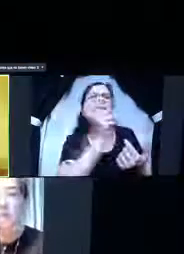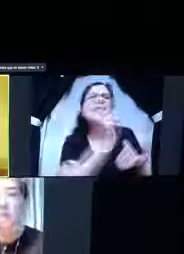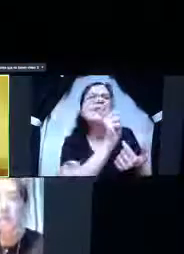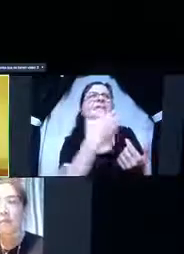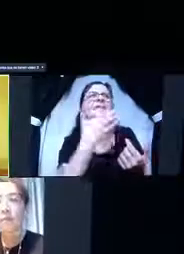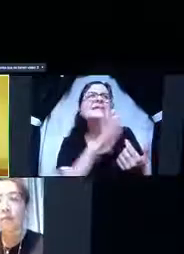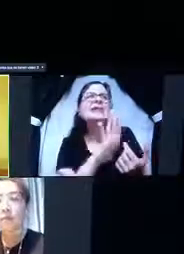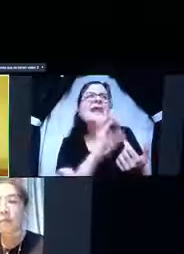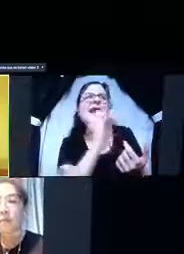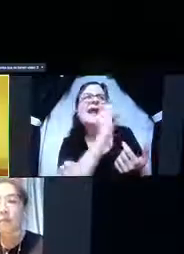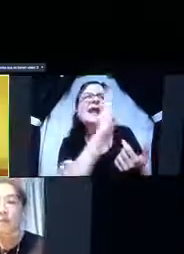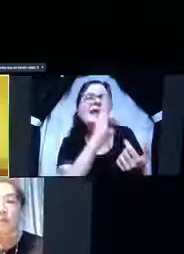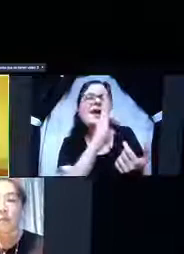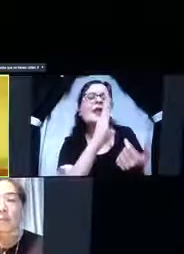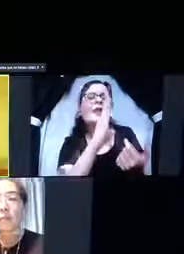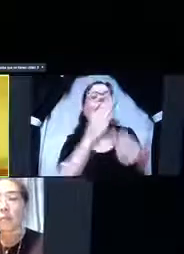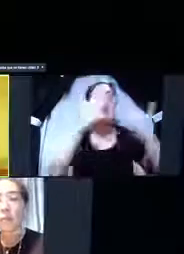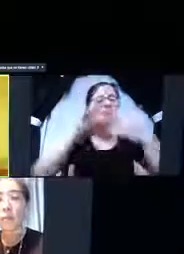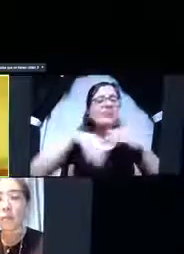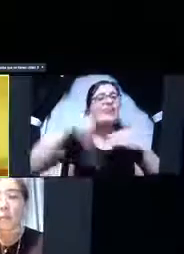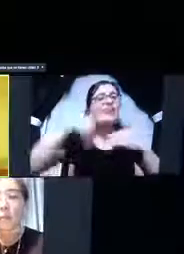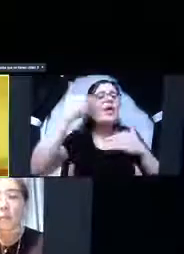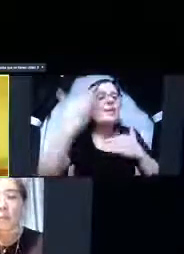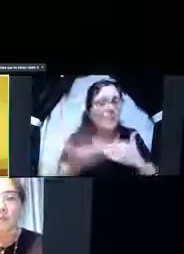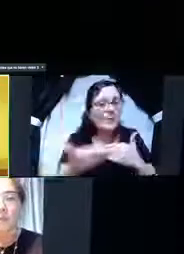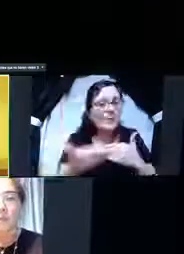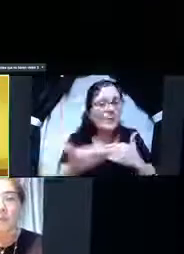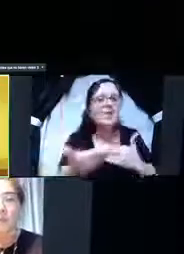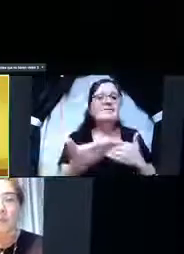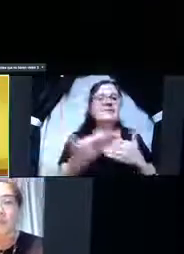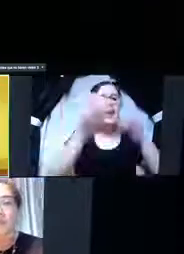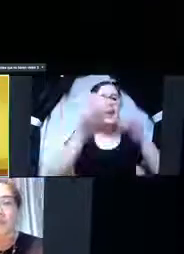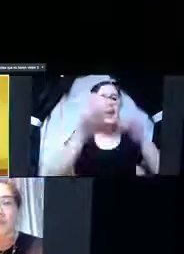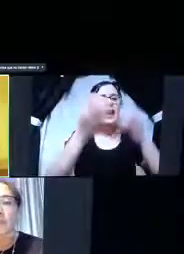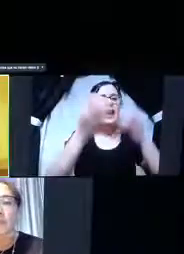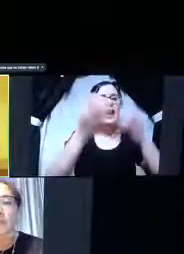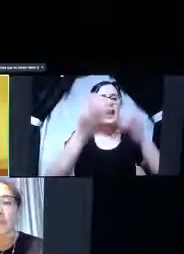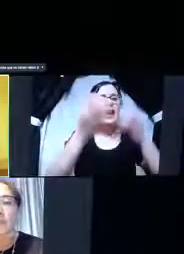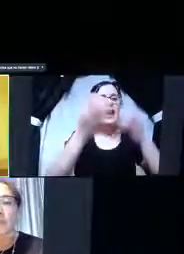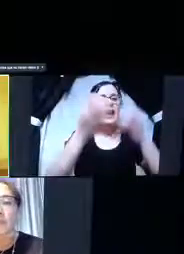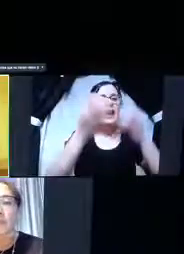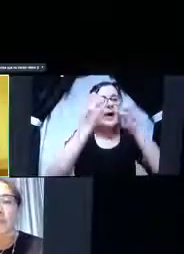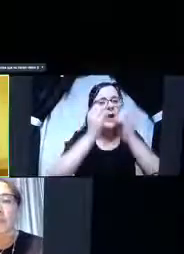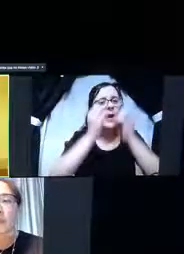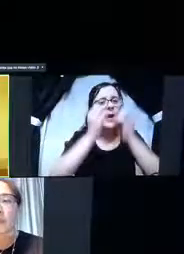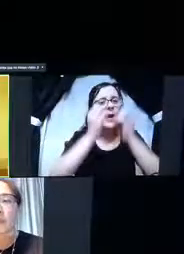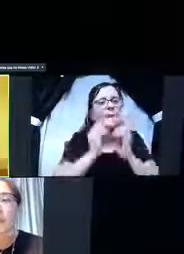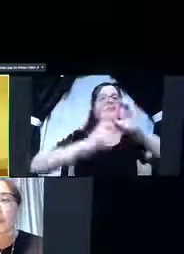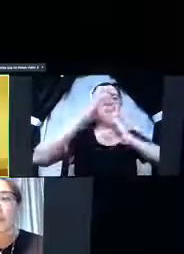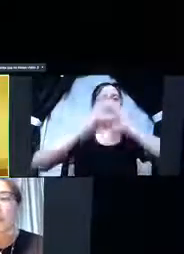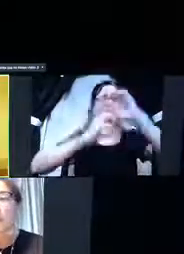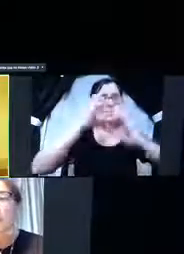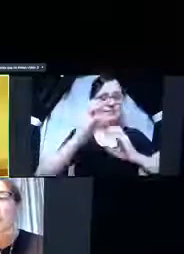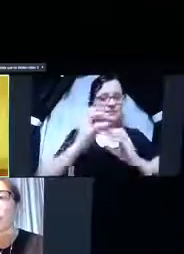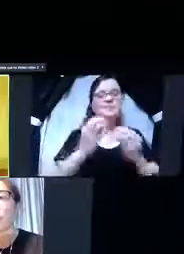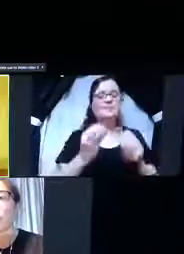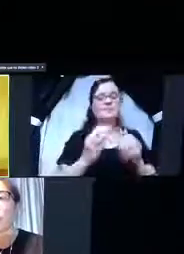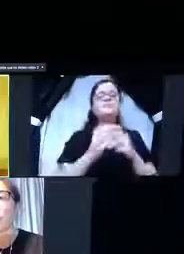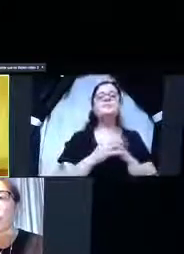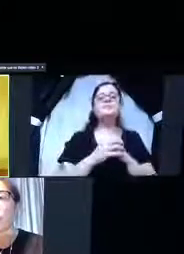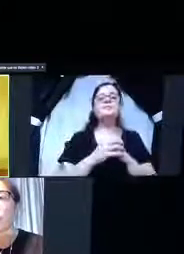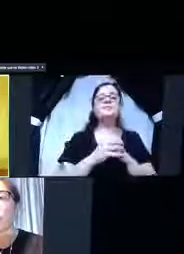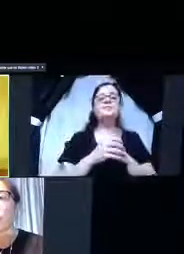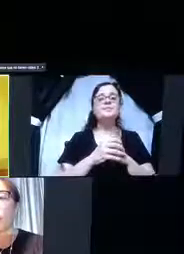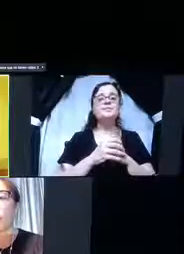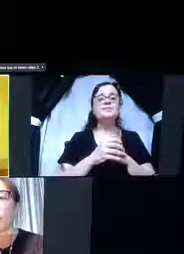empezar a desarrollar ese concepto a través de dos cuestiones, ¿sí? A